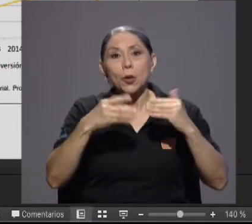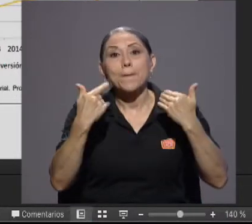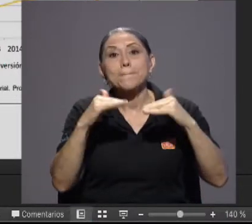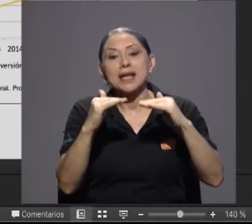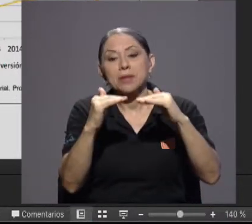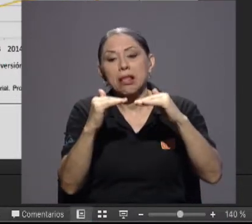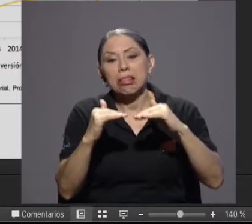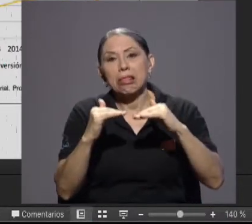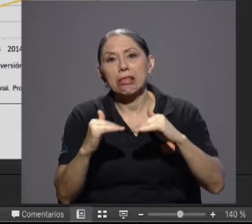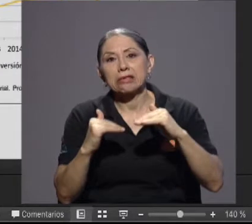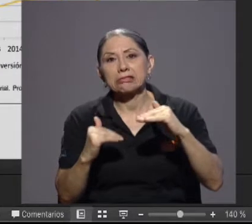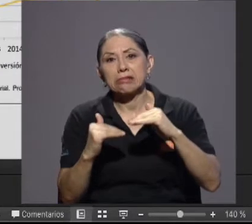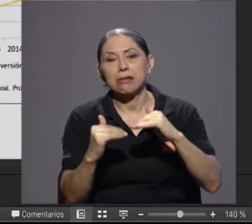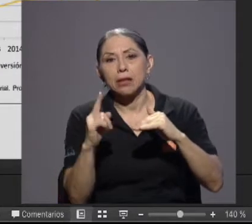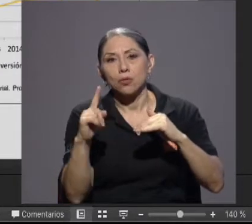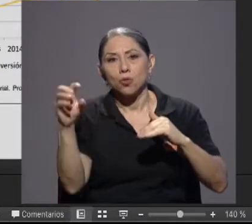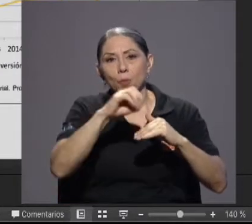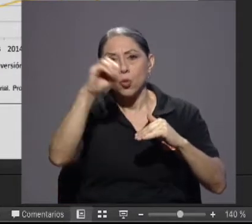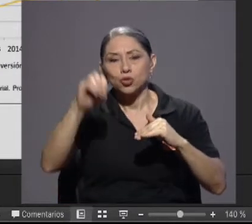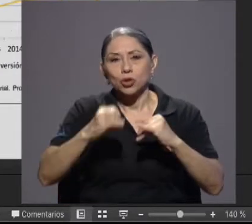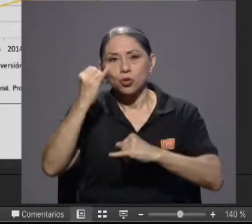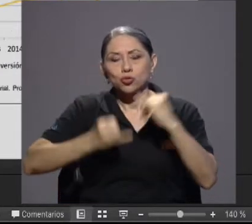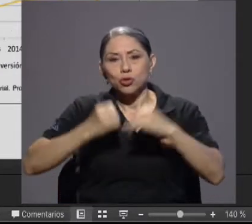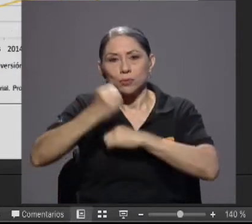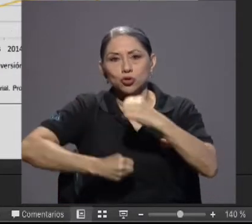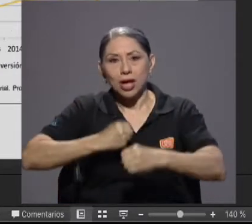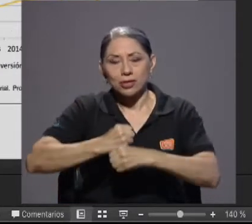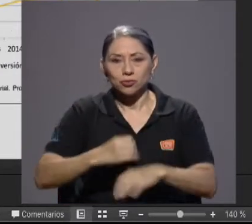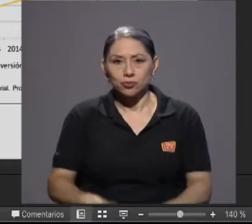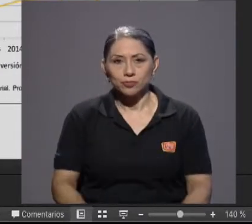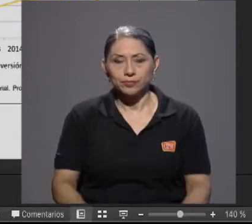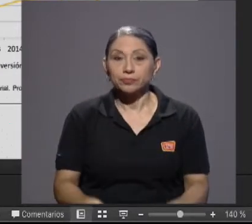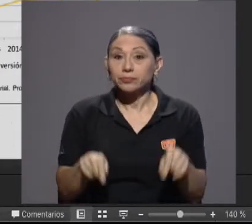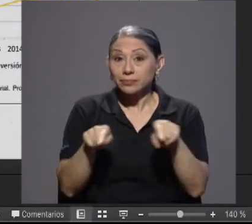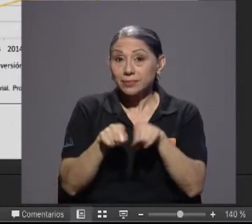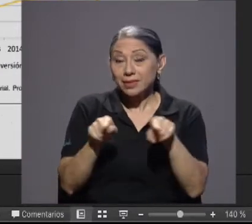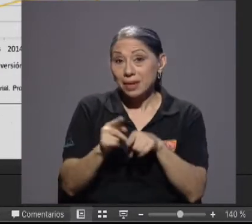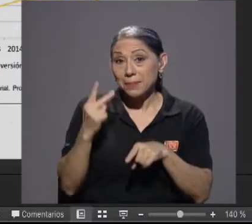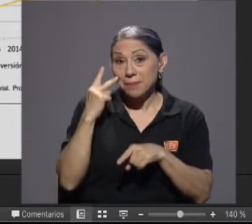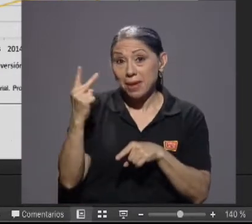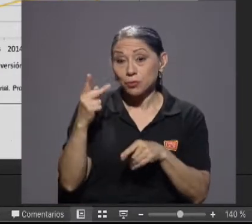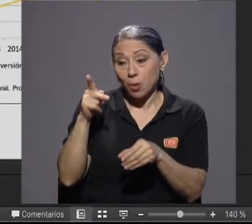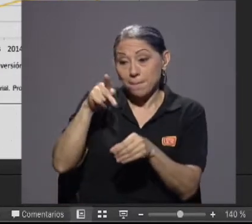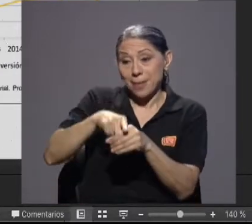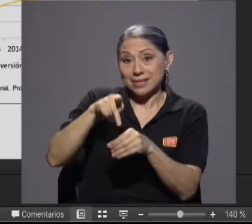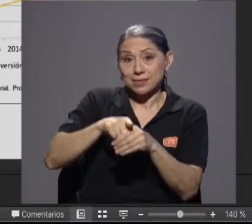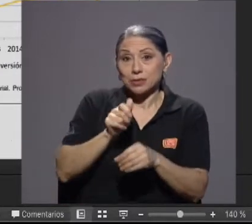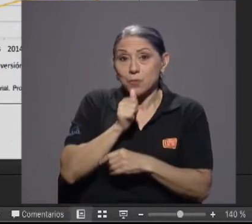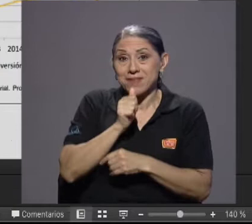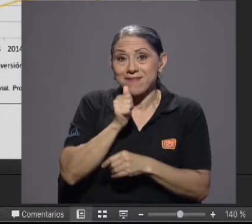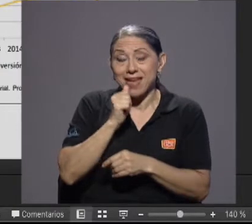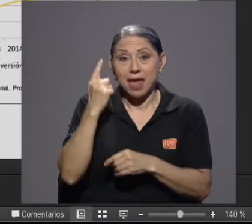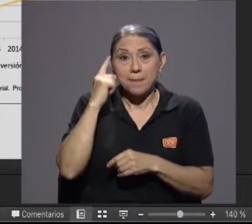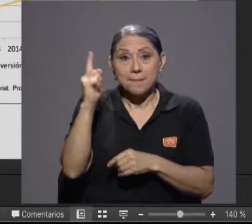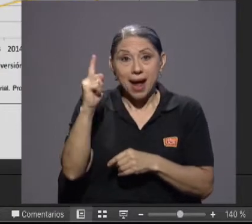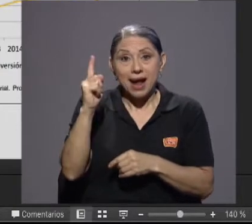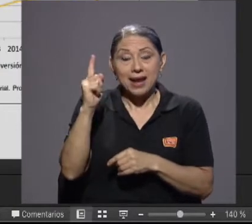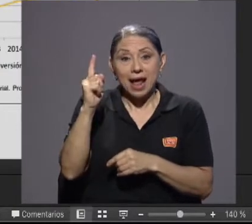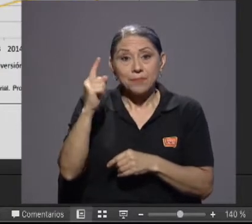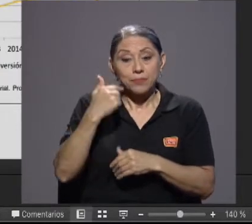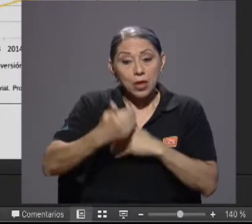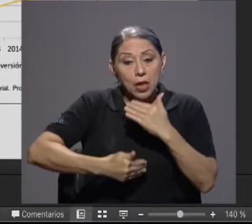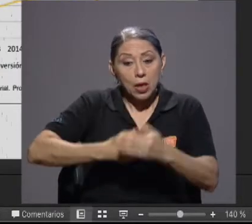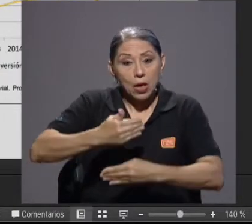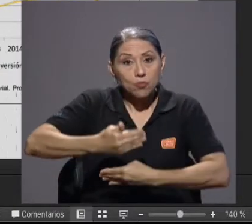bien, en los últimos años. Y también vemos cómo la participación privada en el desarrollo de infraestructura de